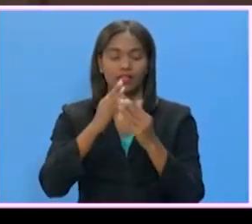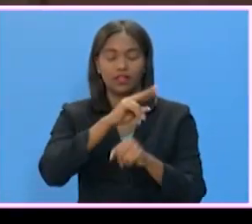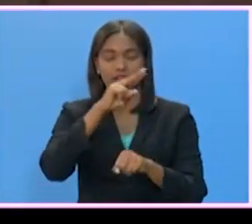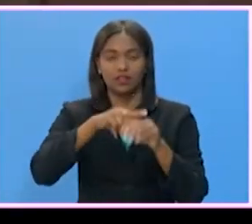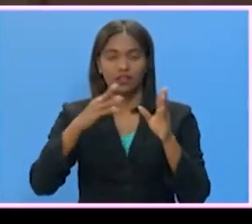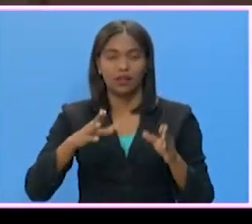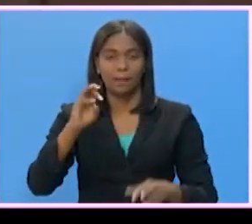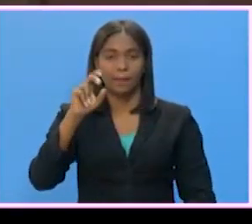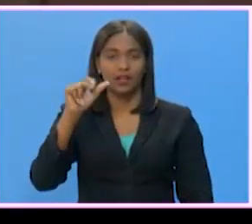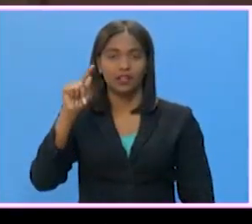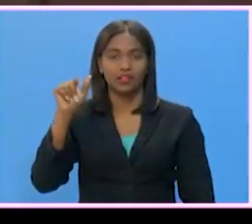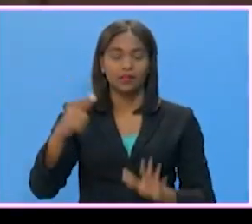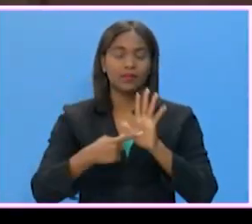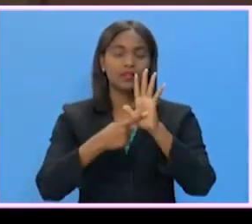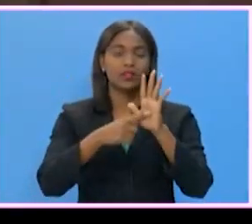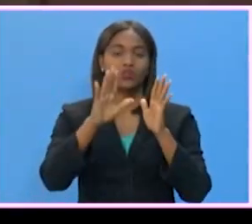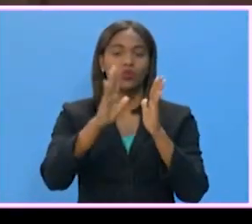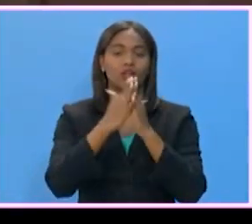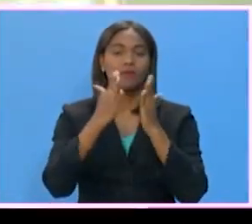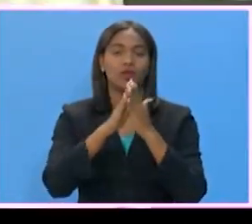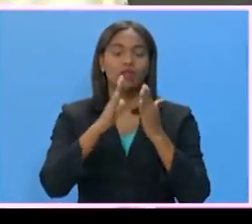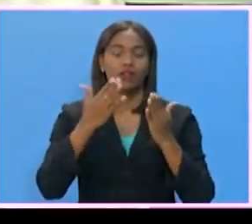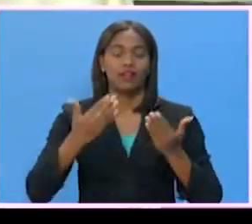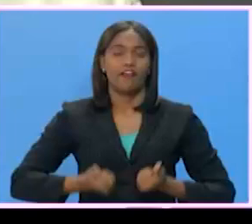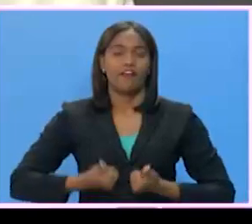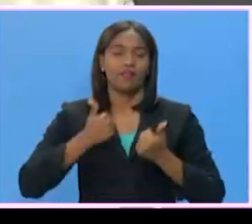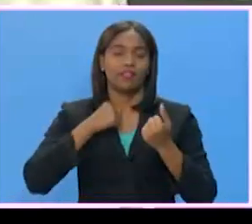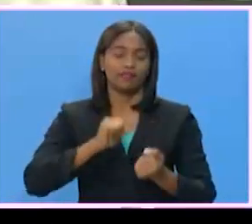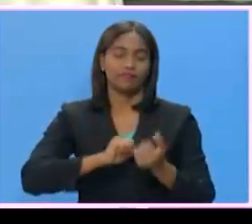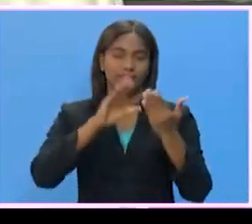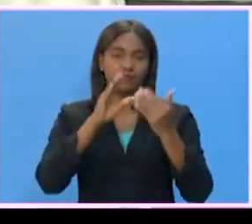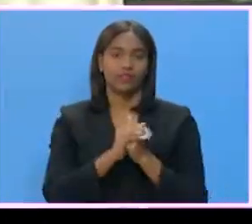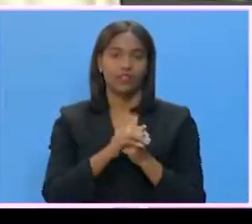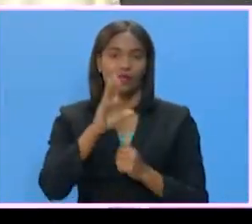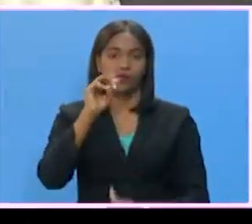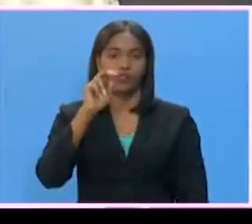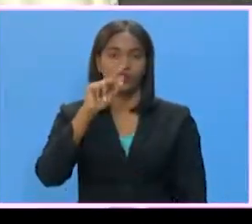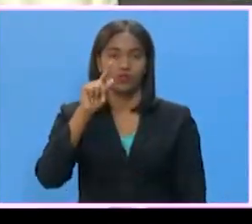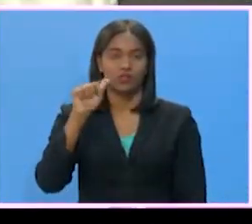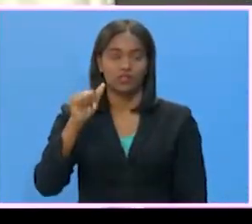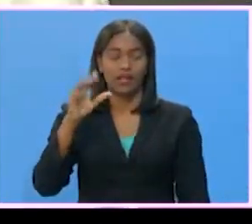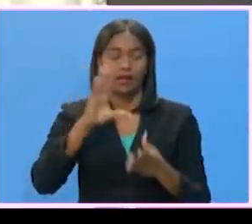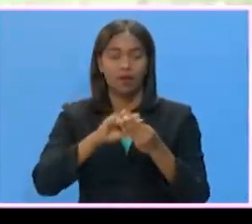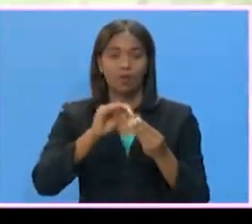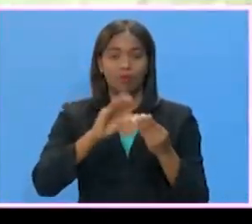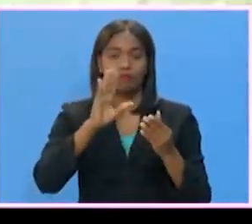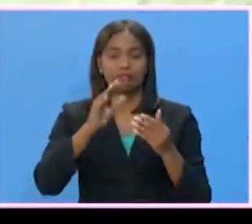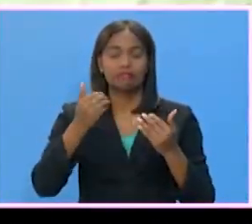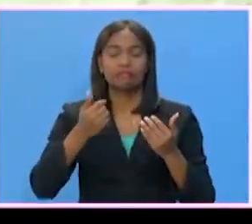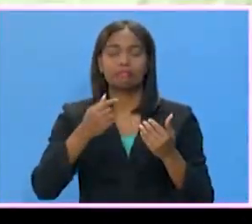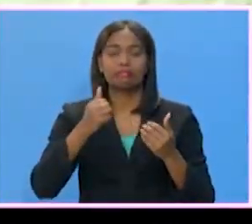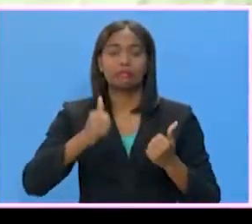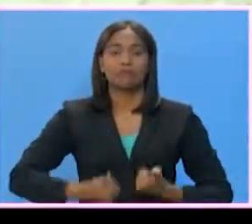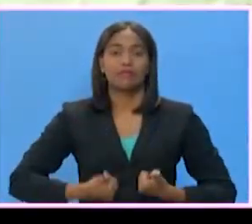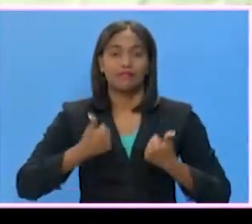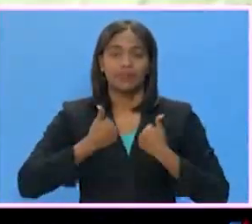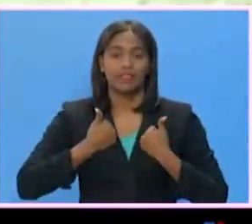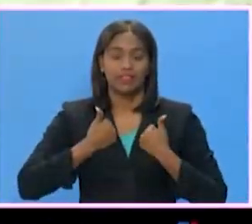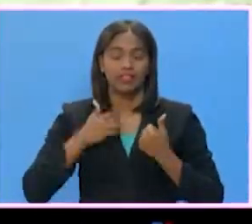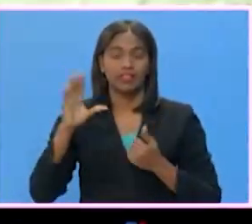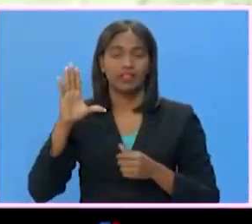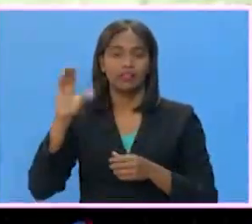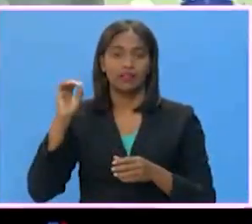Mendoza presentó su libro La vida, un reto. Mendoza en esta obra narra las altas y bajas de su vida empresarial, inclinada en